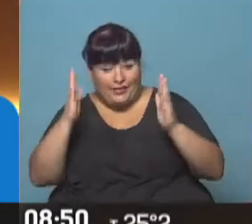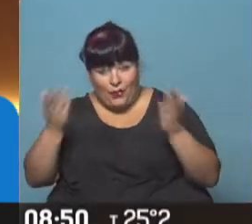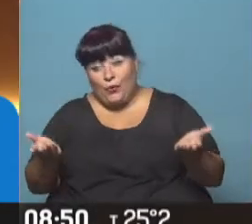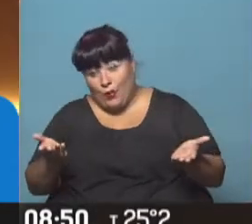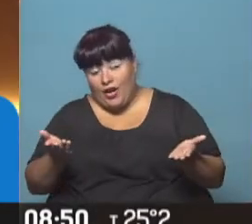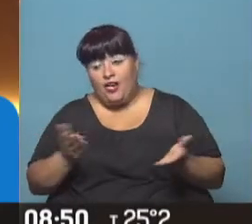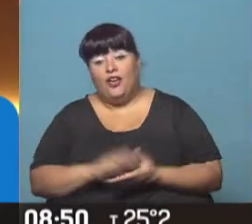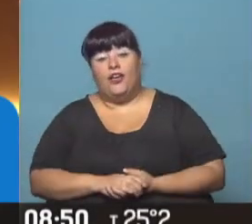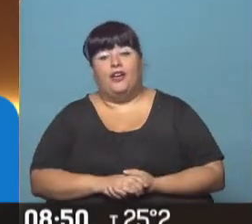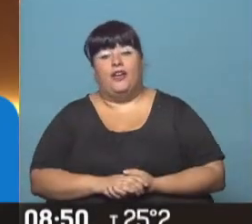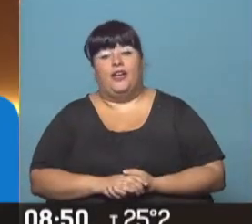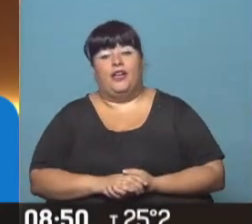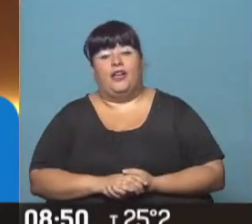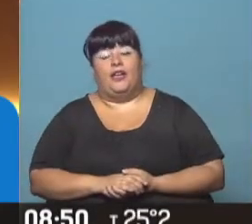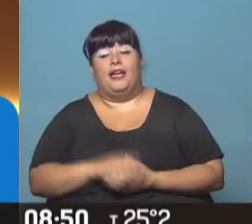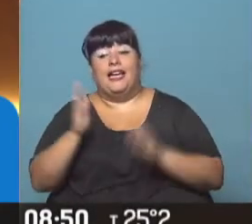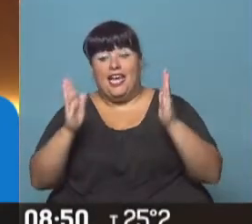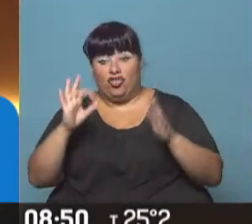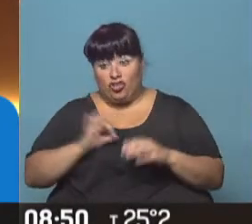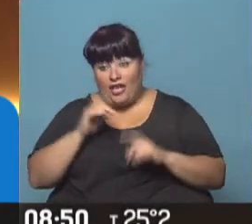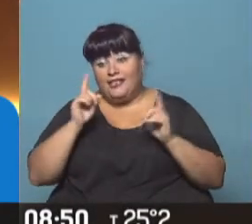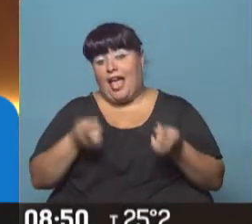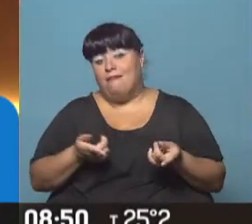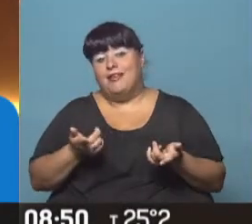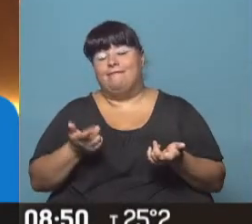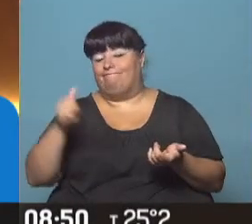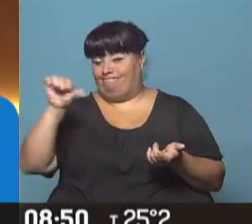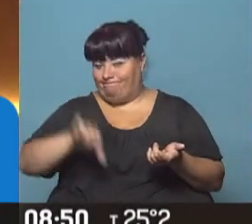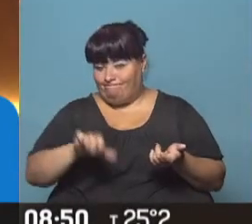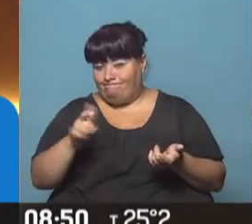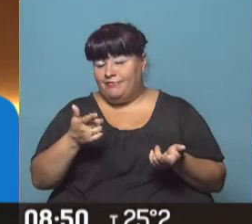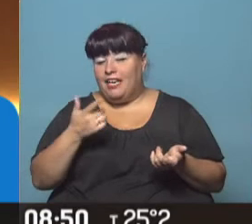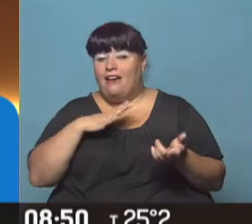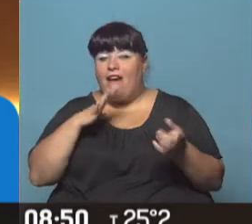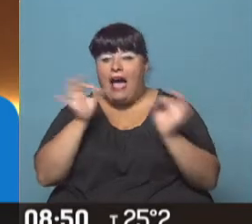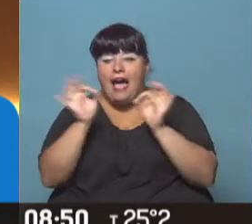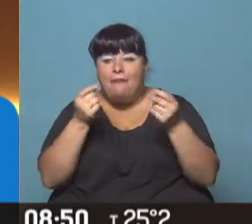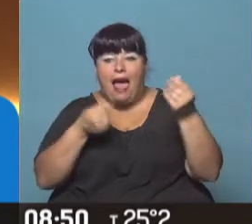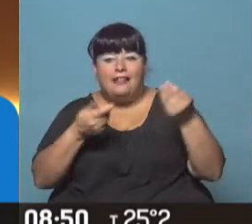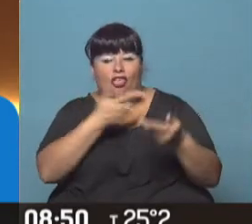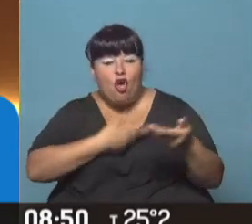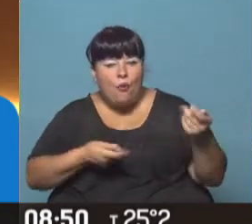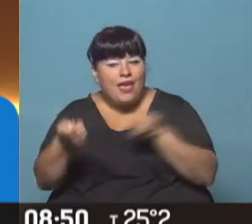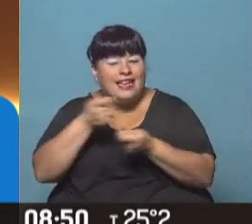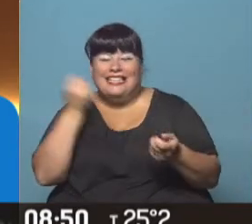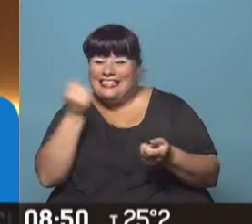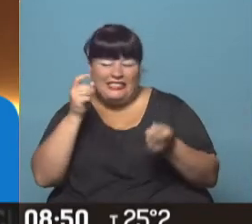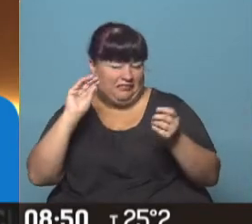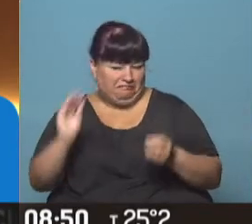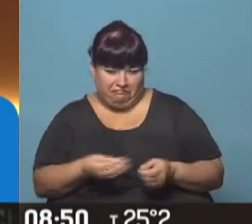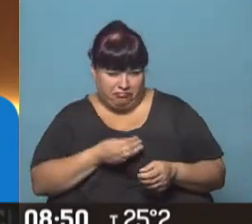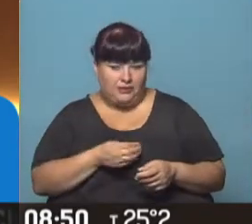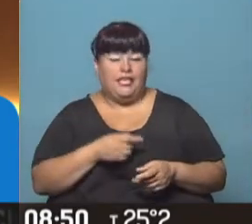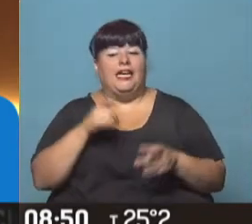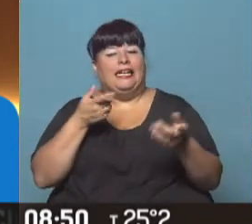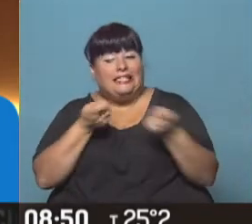Bueno, en esos años también no se logró acomodar las cuentas públicas, se intentó pero no se logró, se